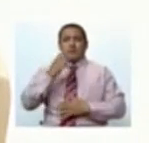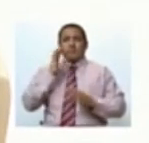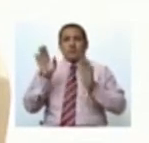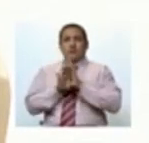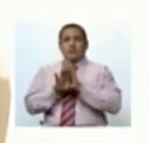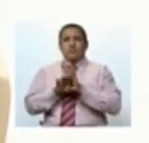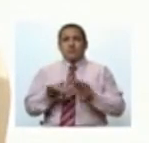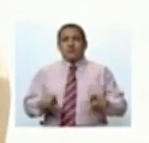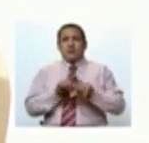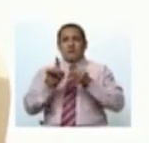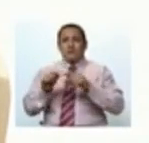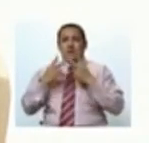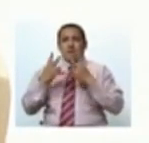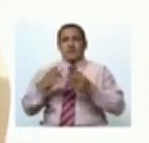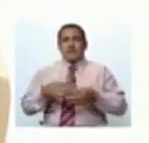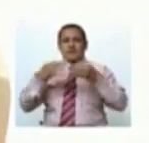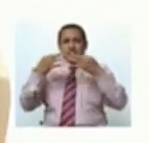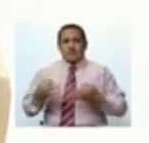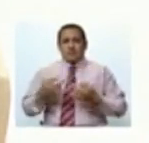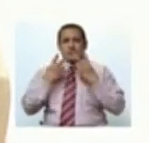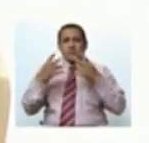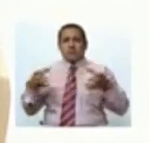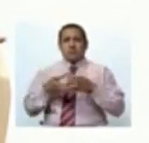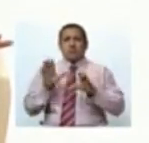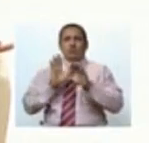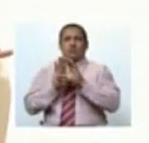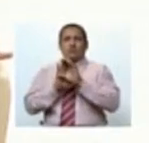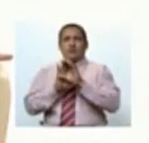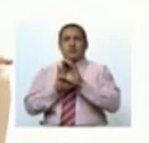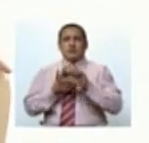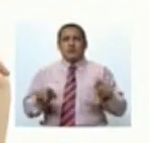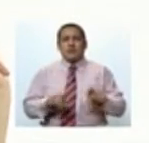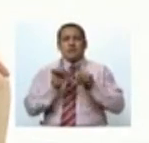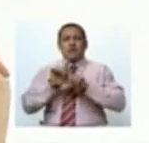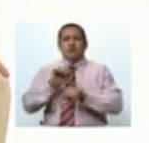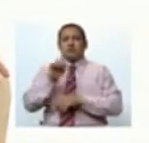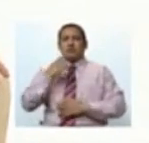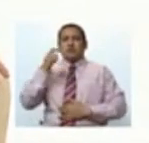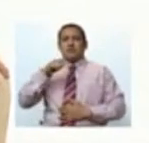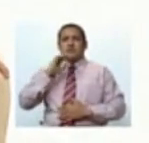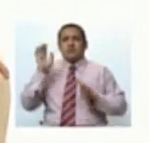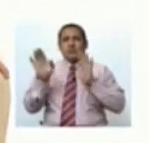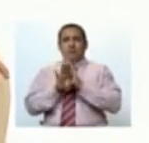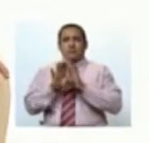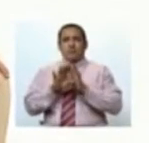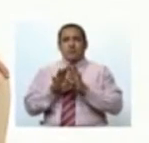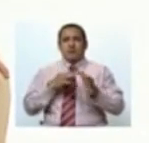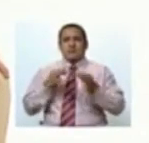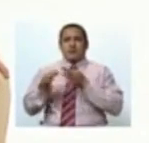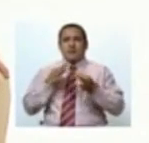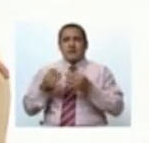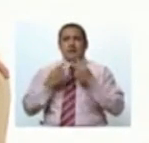primero que en estricto a la jurisdicción constitucional no le corresponde